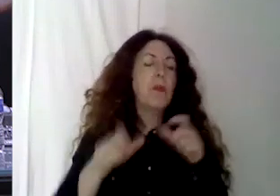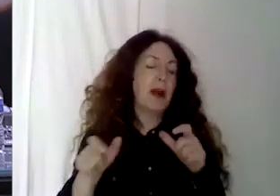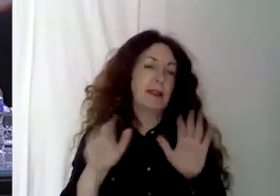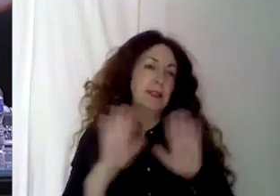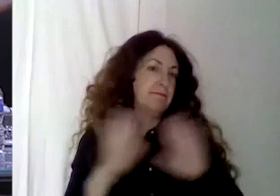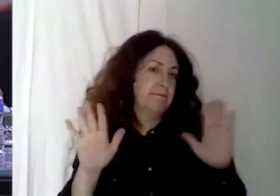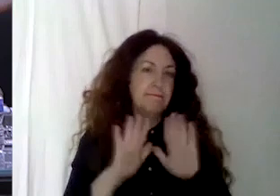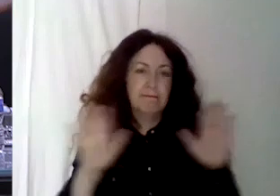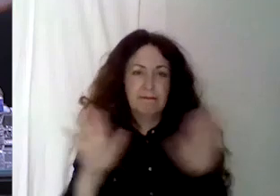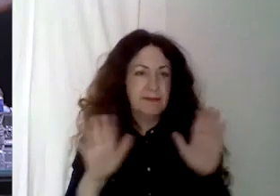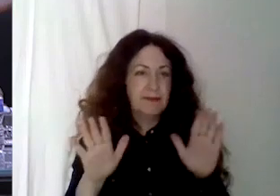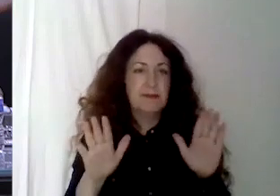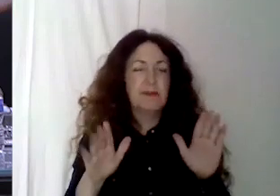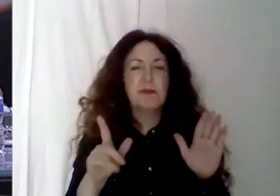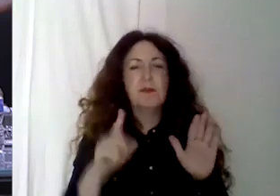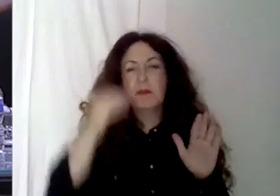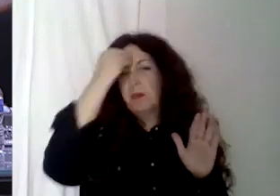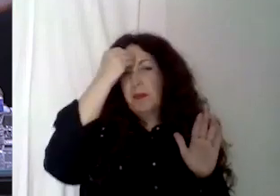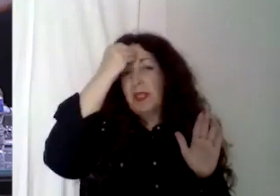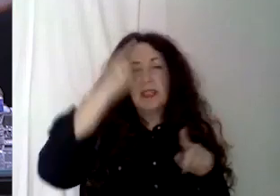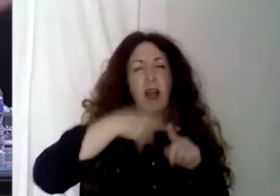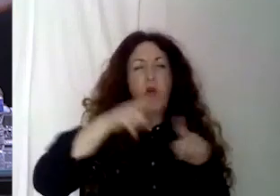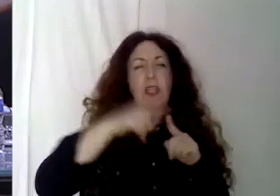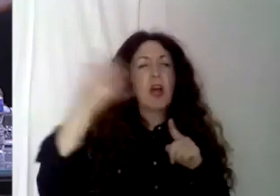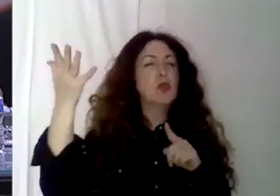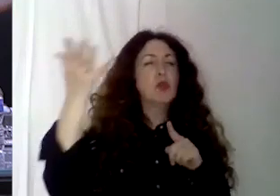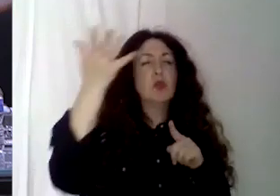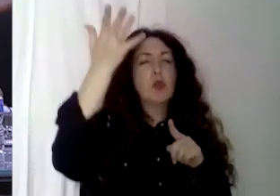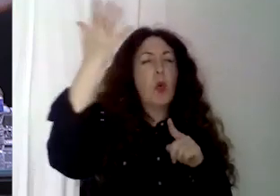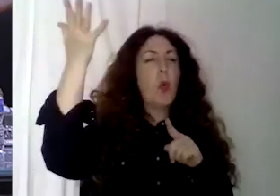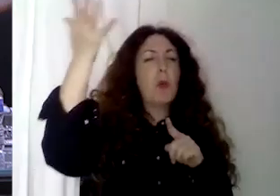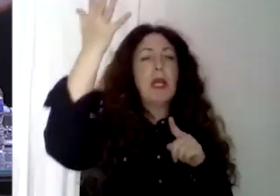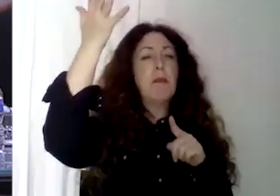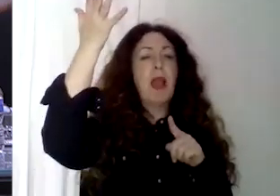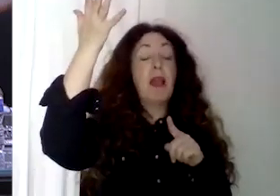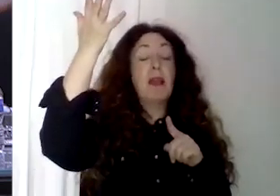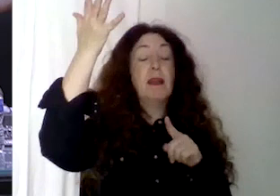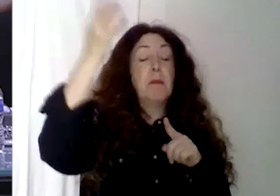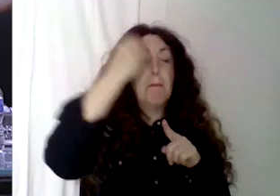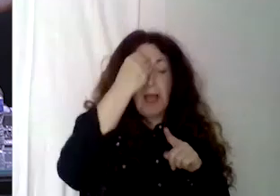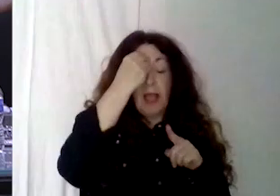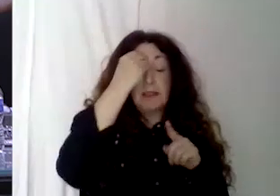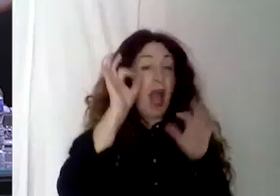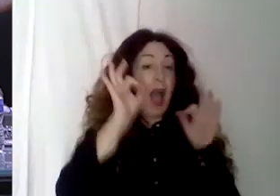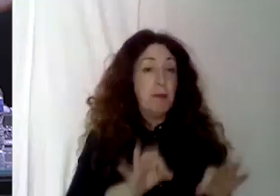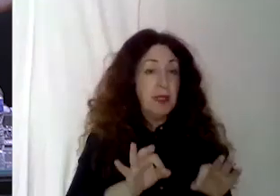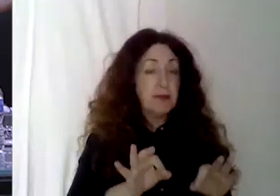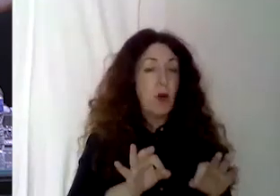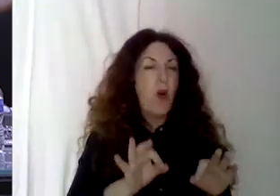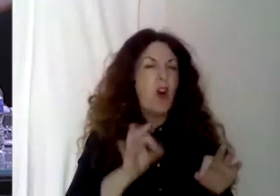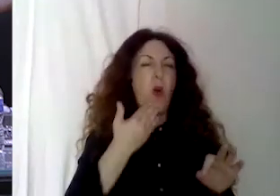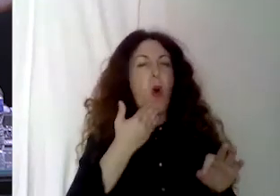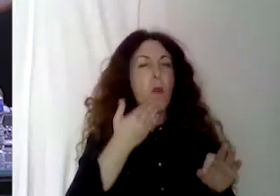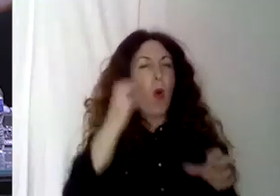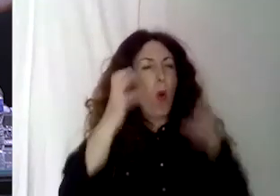tremenda. Puedes pensar lo más sublime y al mismo tiempo lo más bestial. Nada mejor que los